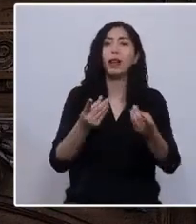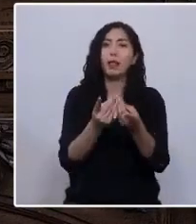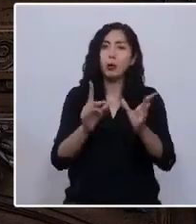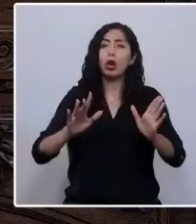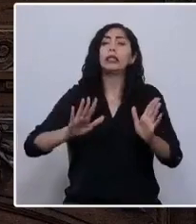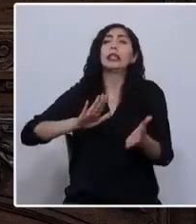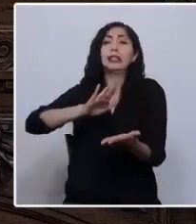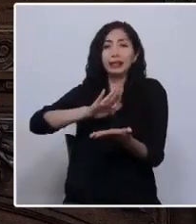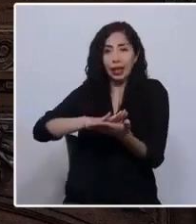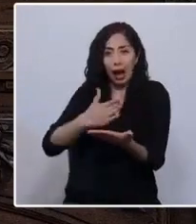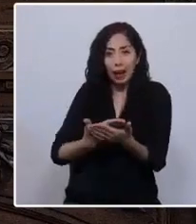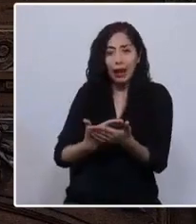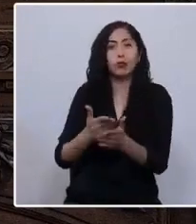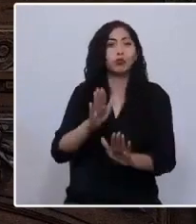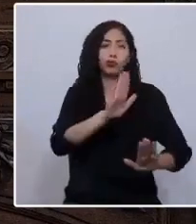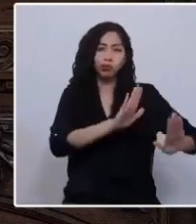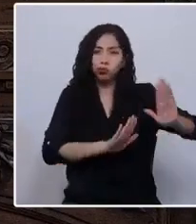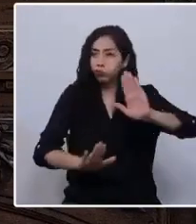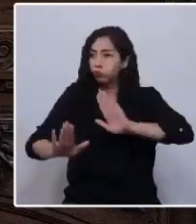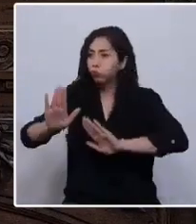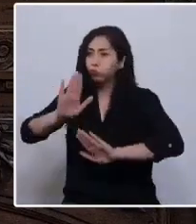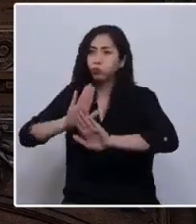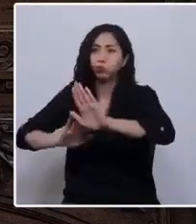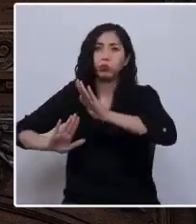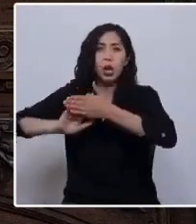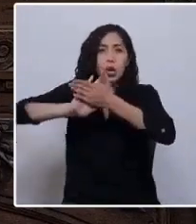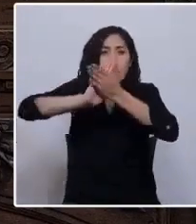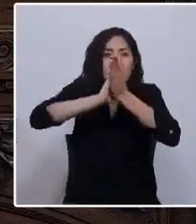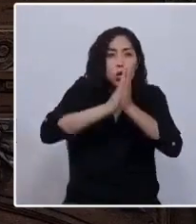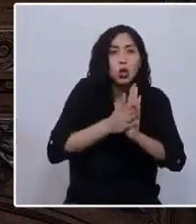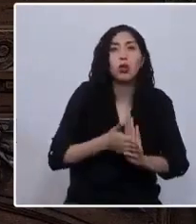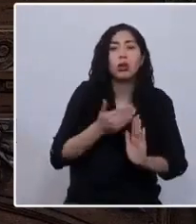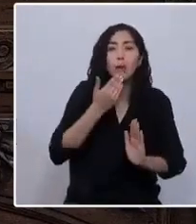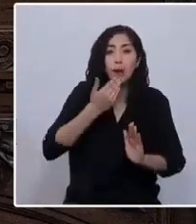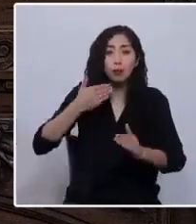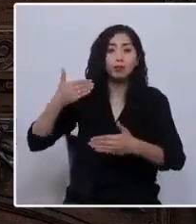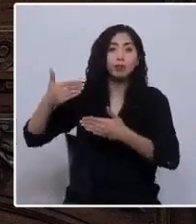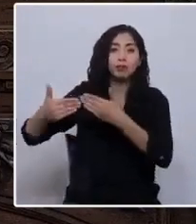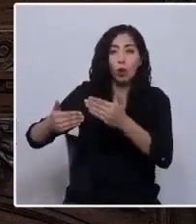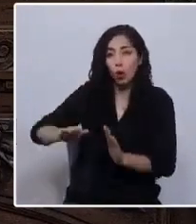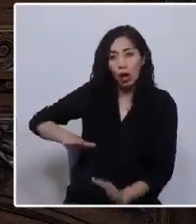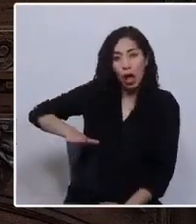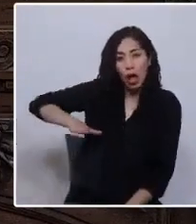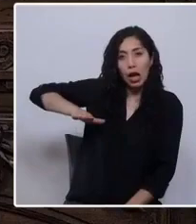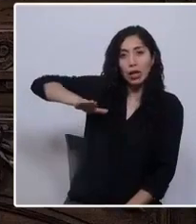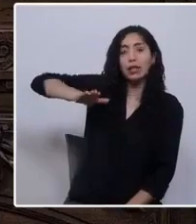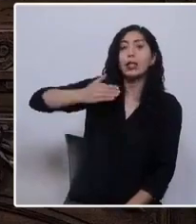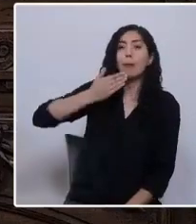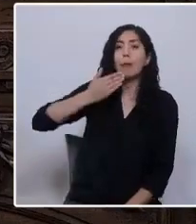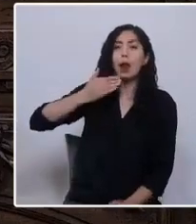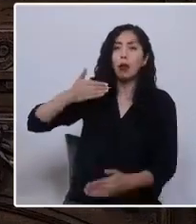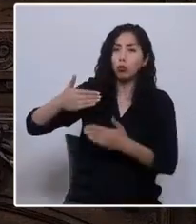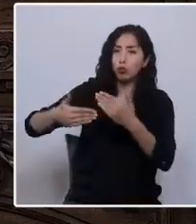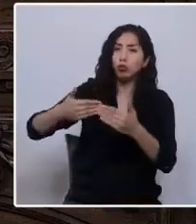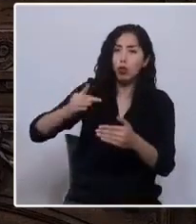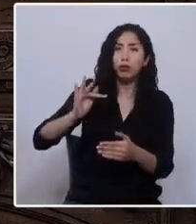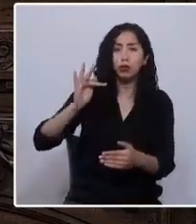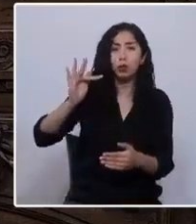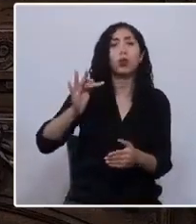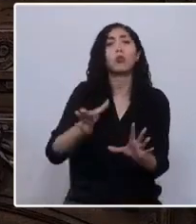que resguarde el porvenir de todas las formas de vida de las generaciones que crecen y las generaciones que vendrán muchas